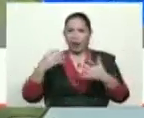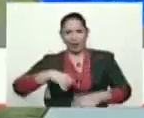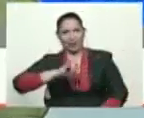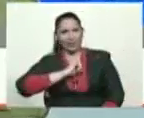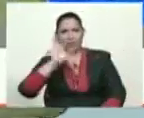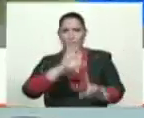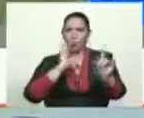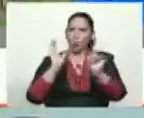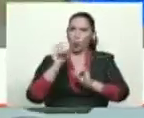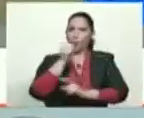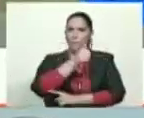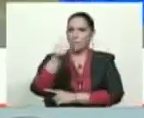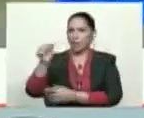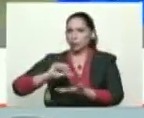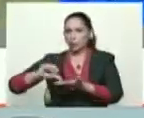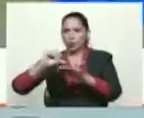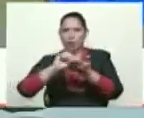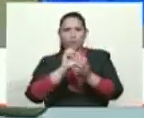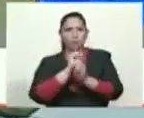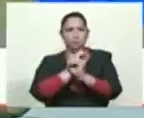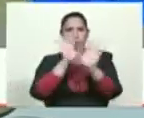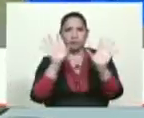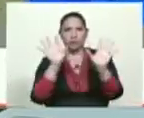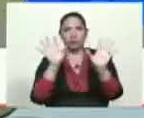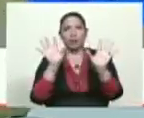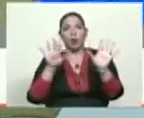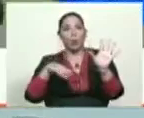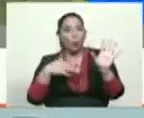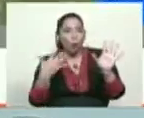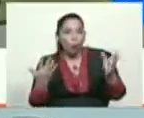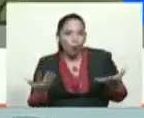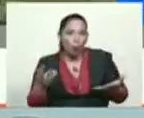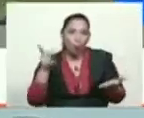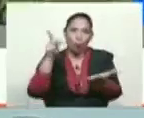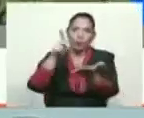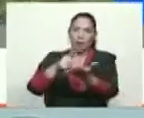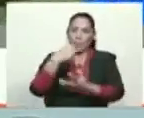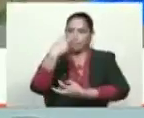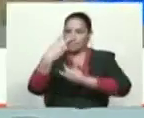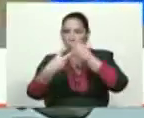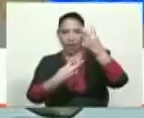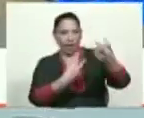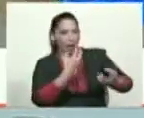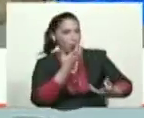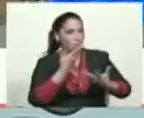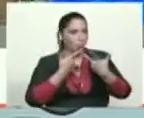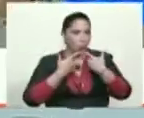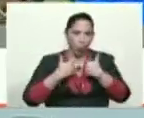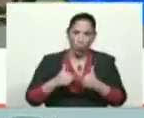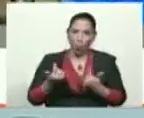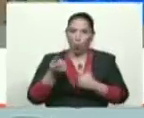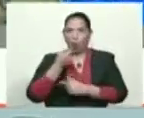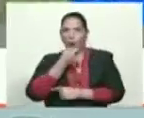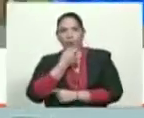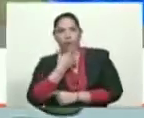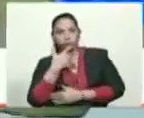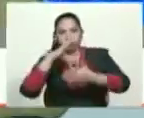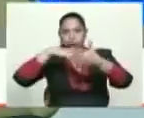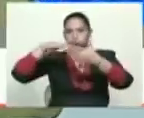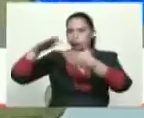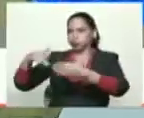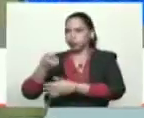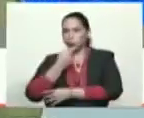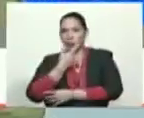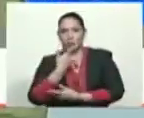ciudad que brille y cuando uno llegue a una ciudad vea sus colores sus murales vea su belleza